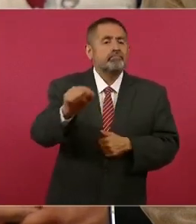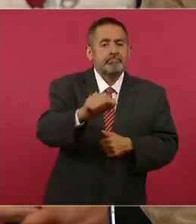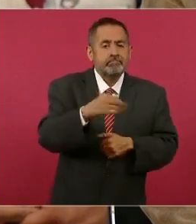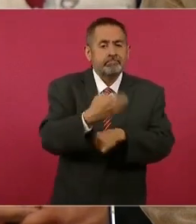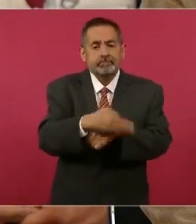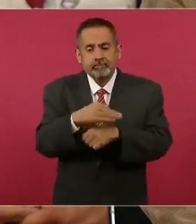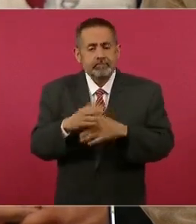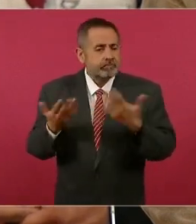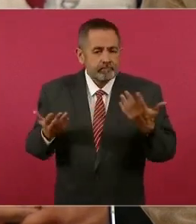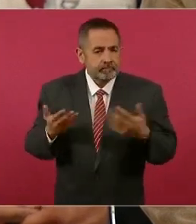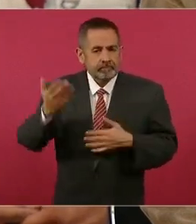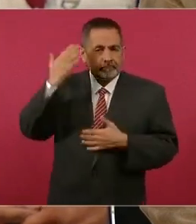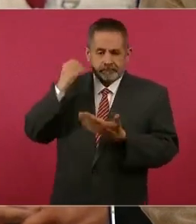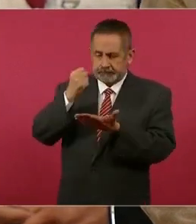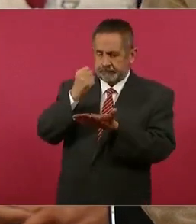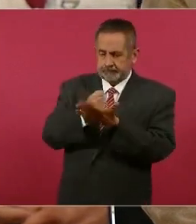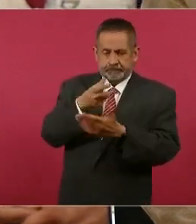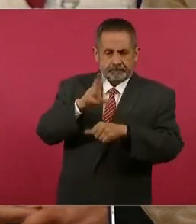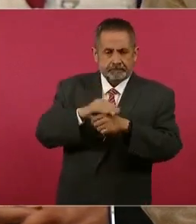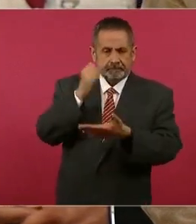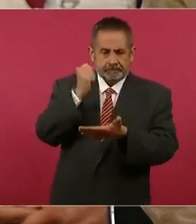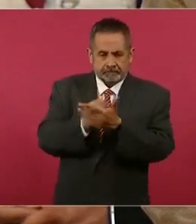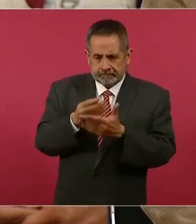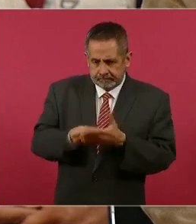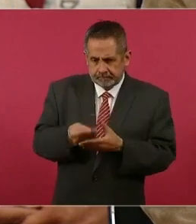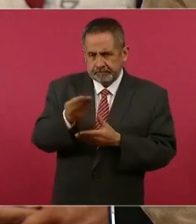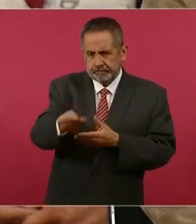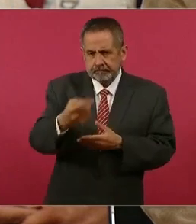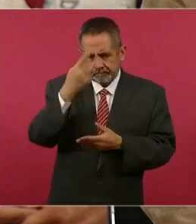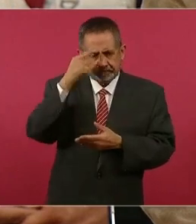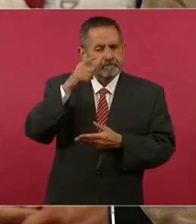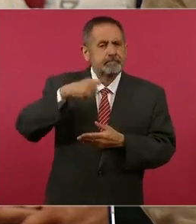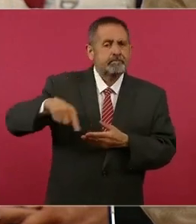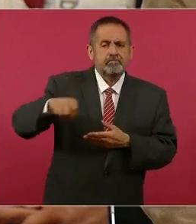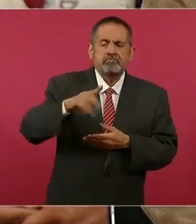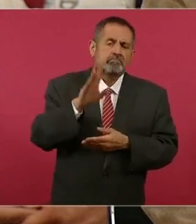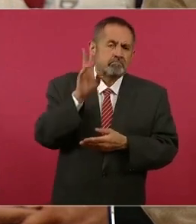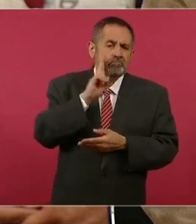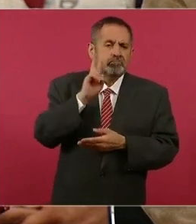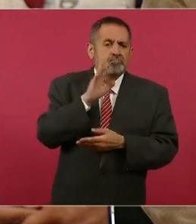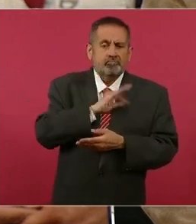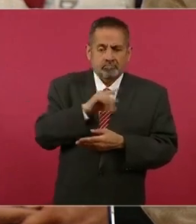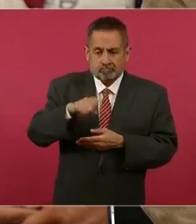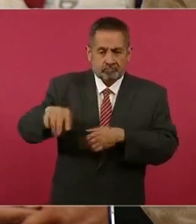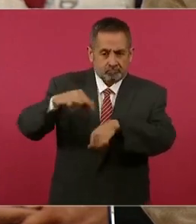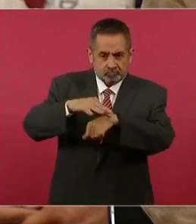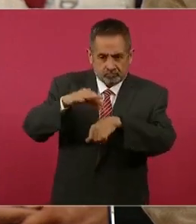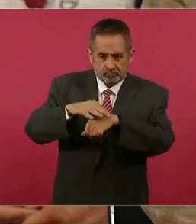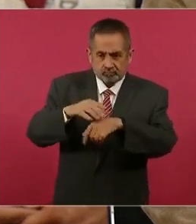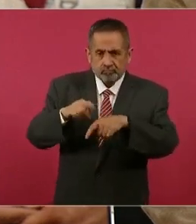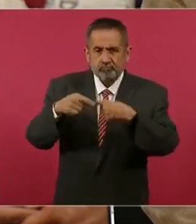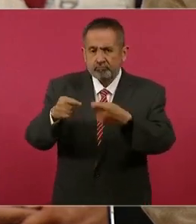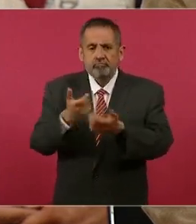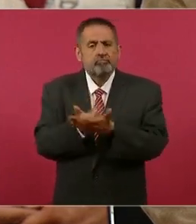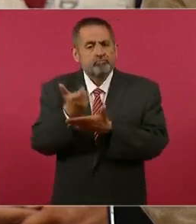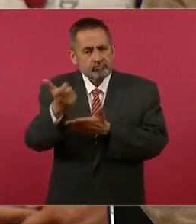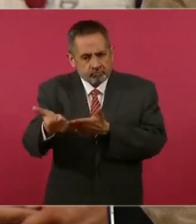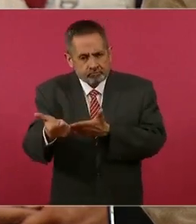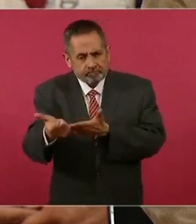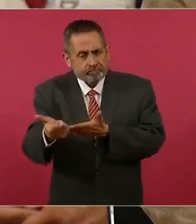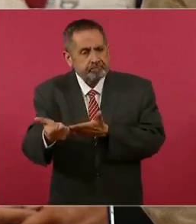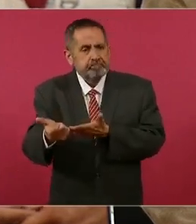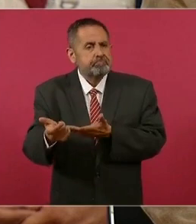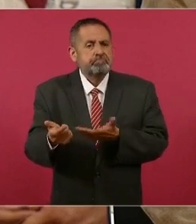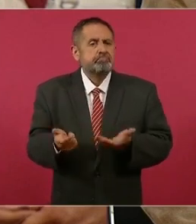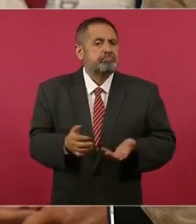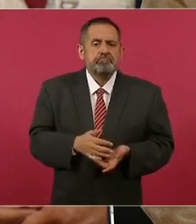porque se habían aprobado hace algunos años unas iniciativas para poder que estos médicos se les pudiera remunerar,